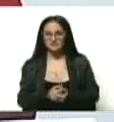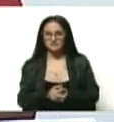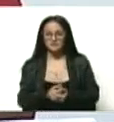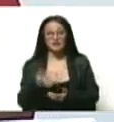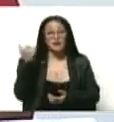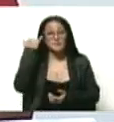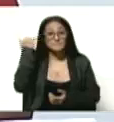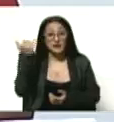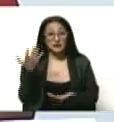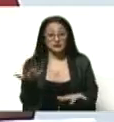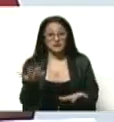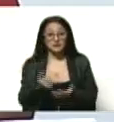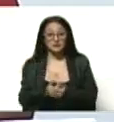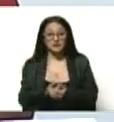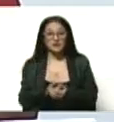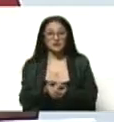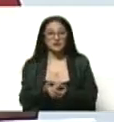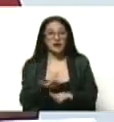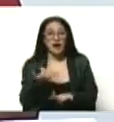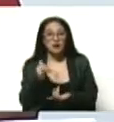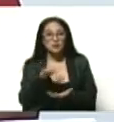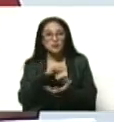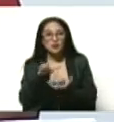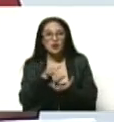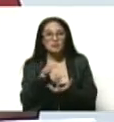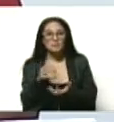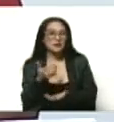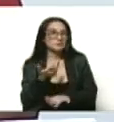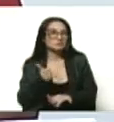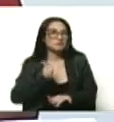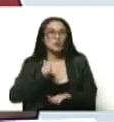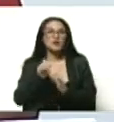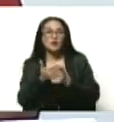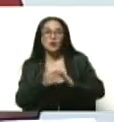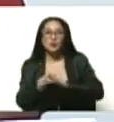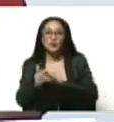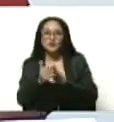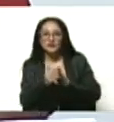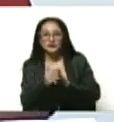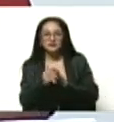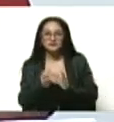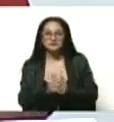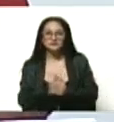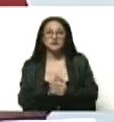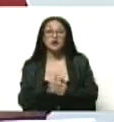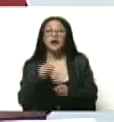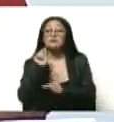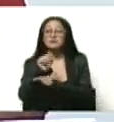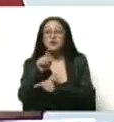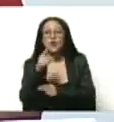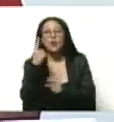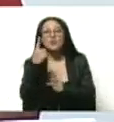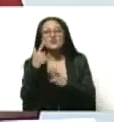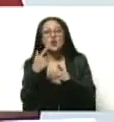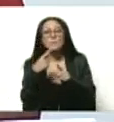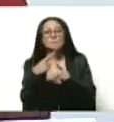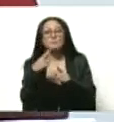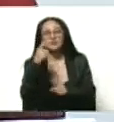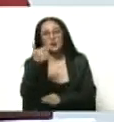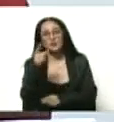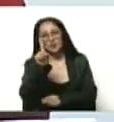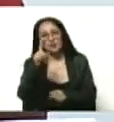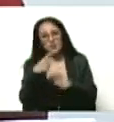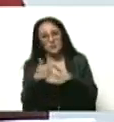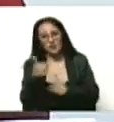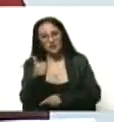que haya un problema en una comunidad y se ha reportado el 1 por 10 del buen gobierno. Eso